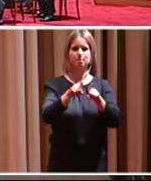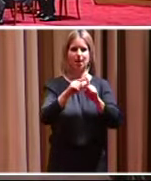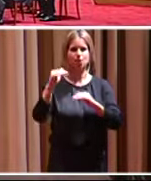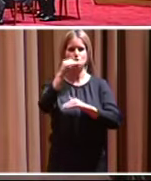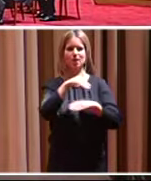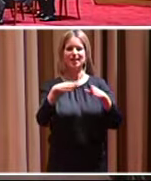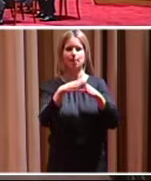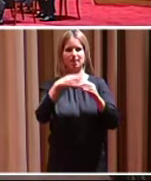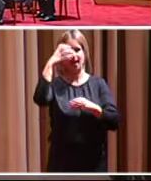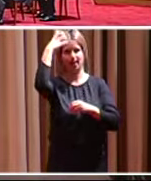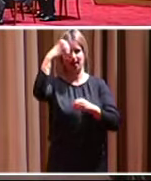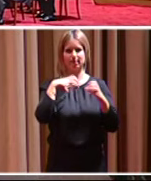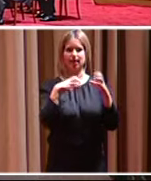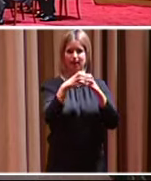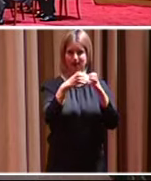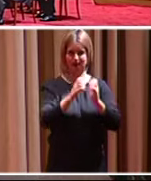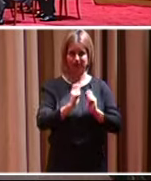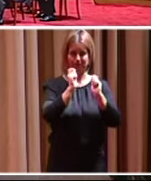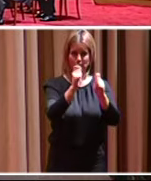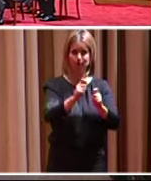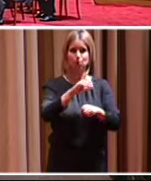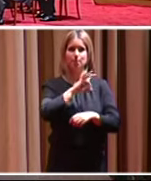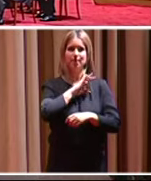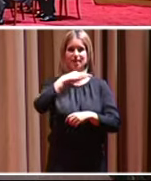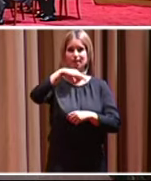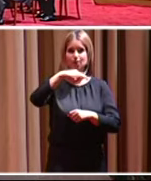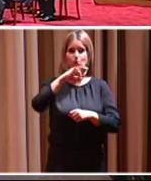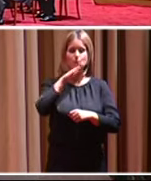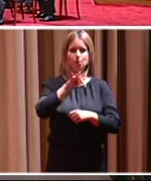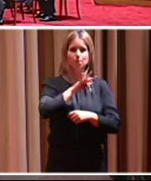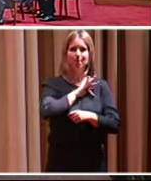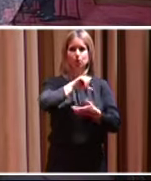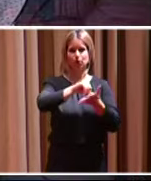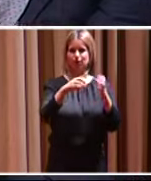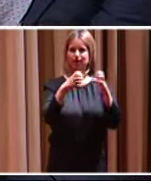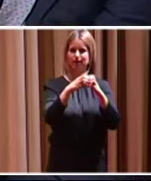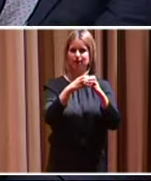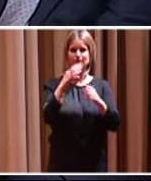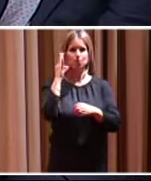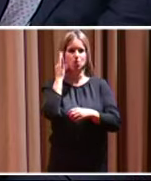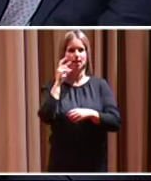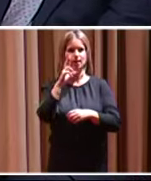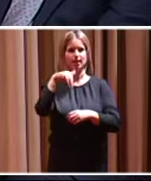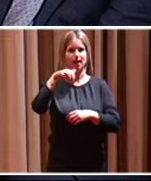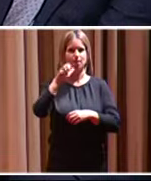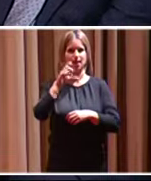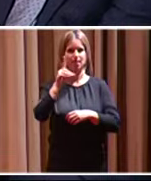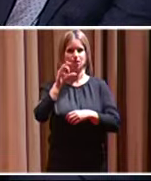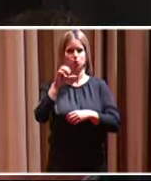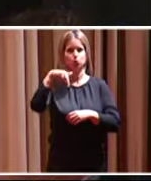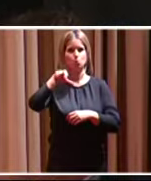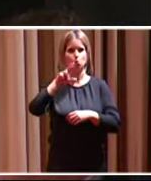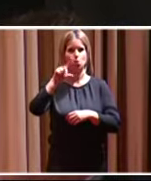de Granada. Concesión de la medalla de oro al mérito por la ciudad a doña Remedios Murillo Cubillas.